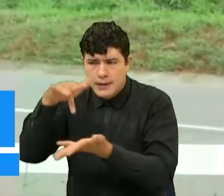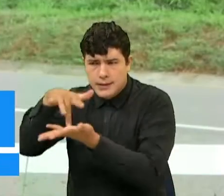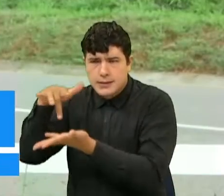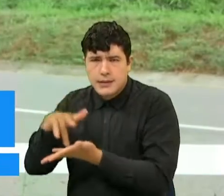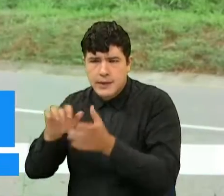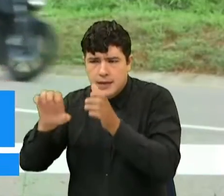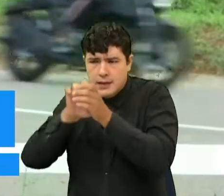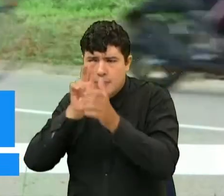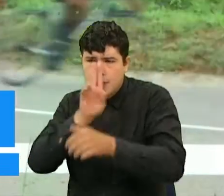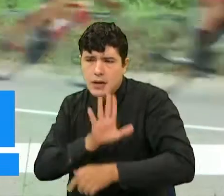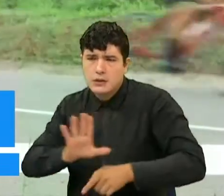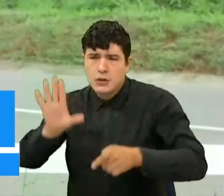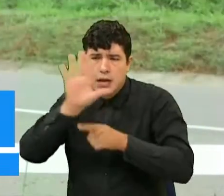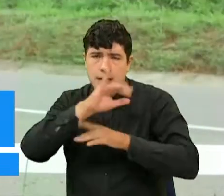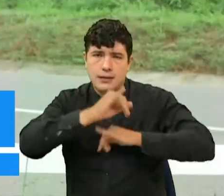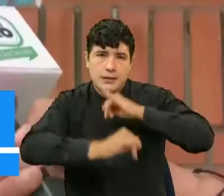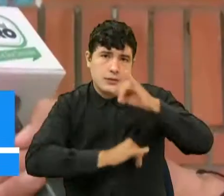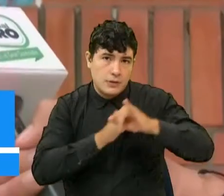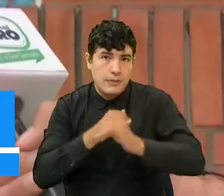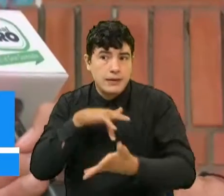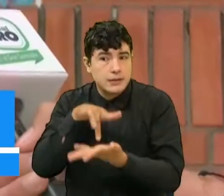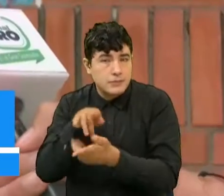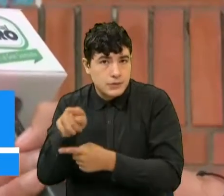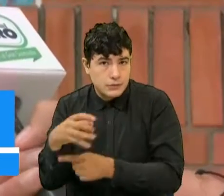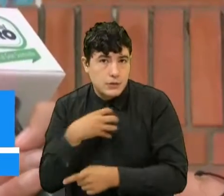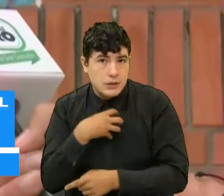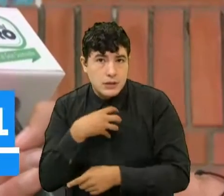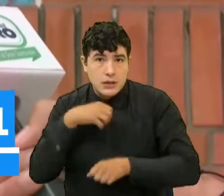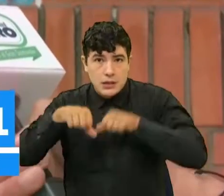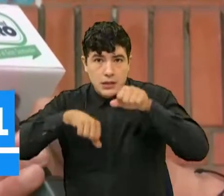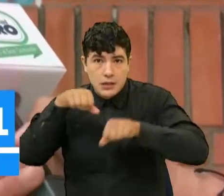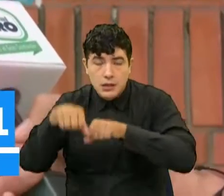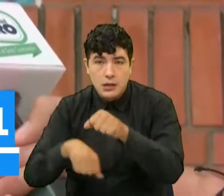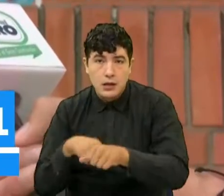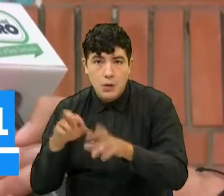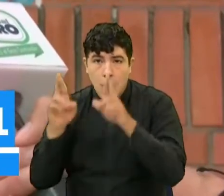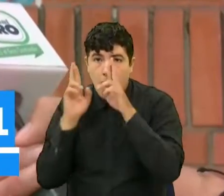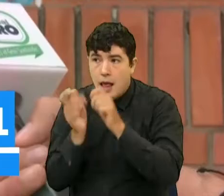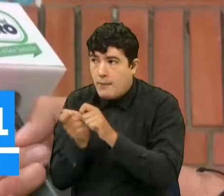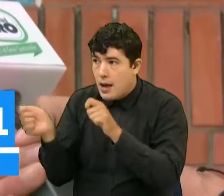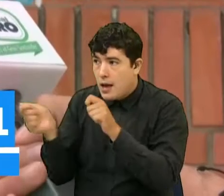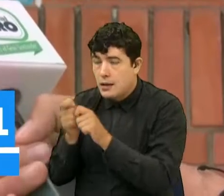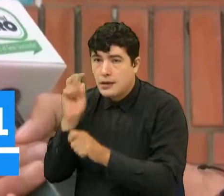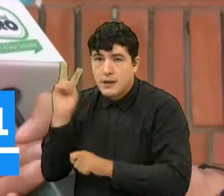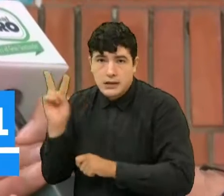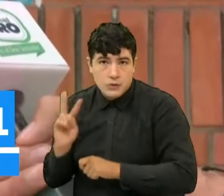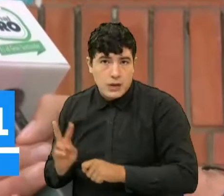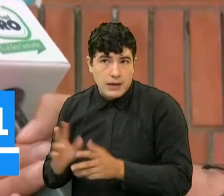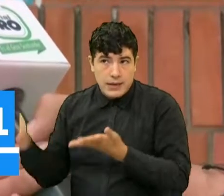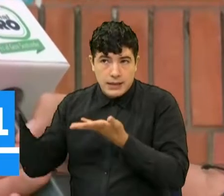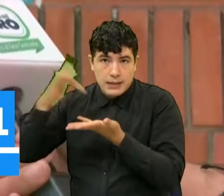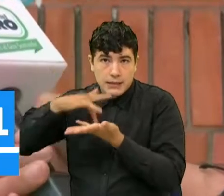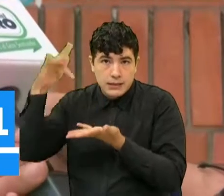e internacionales de pronto sería aquí en nuestros vecinos venezuela sí